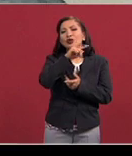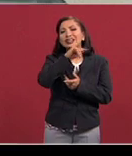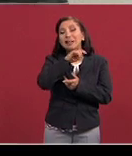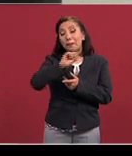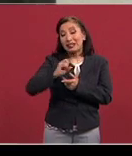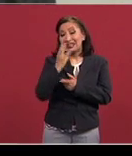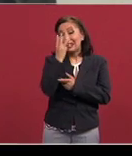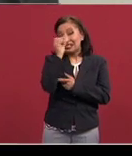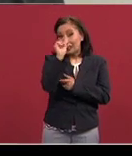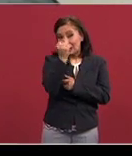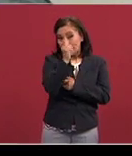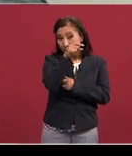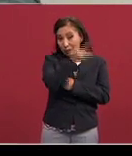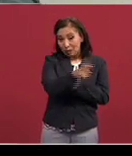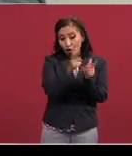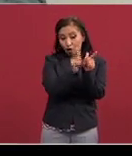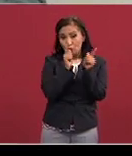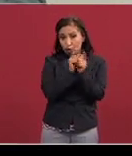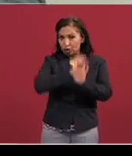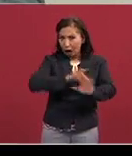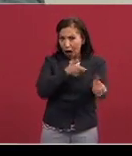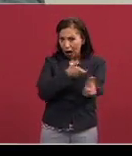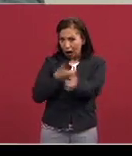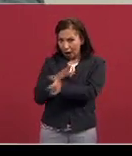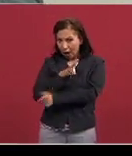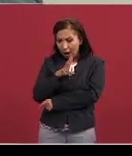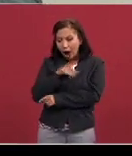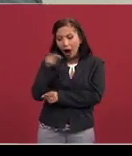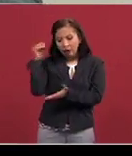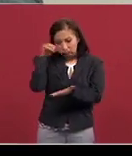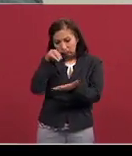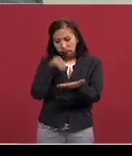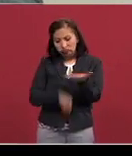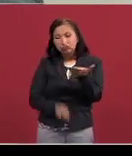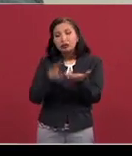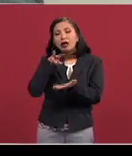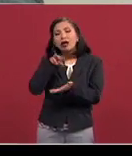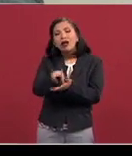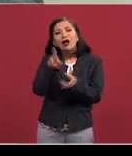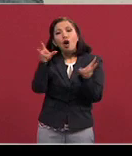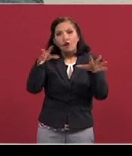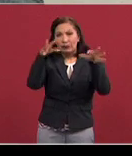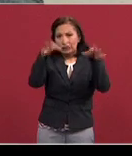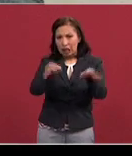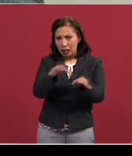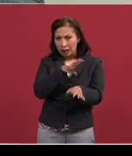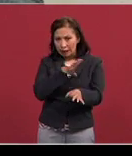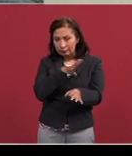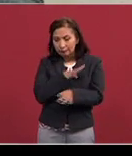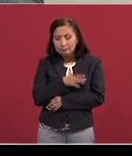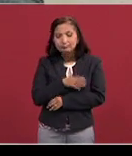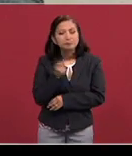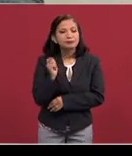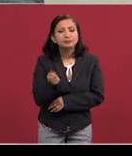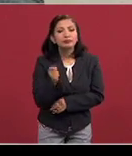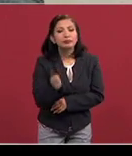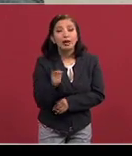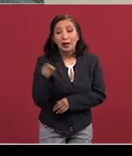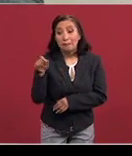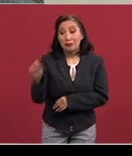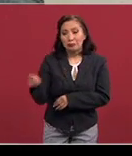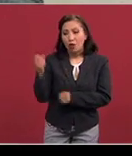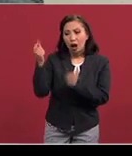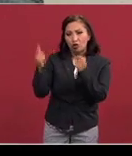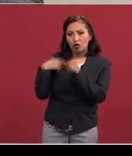de septiembre, que fue la guerrilla armada, está documentado en versiones oficiales. Esto es, a partir